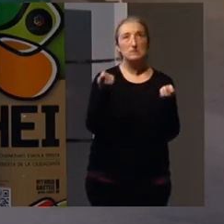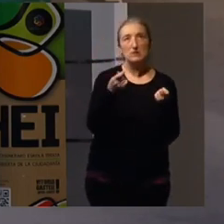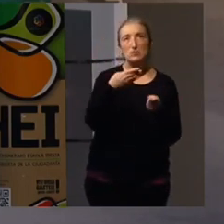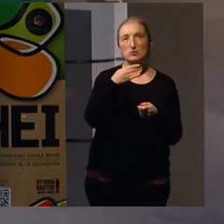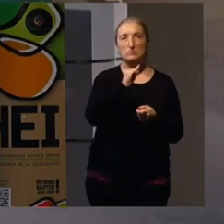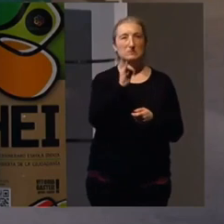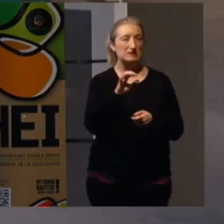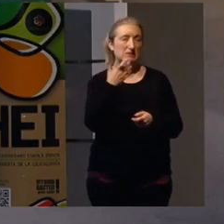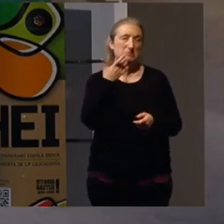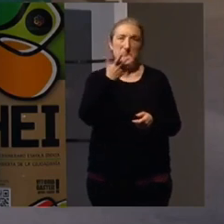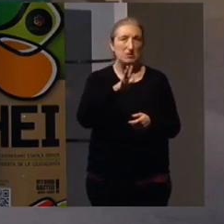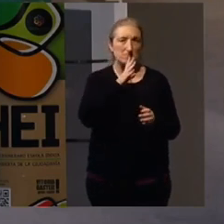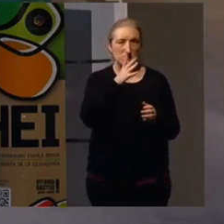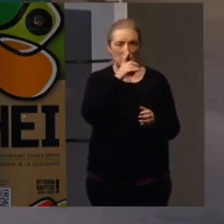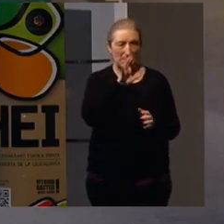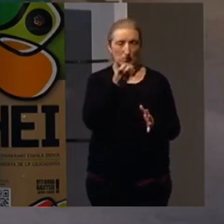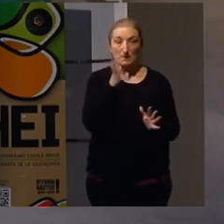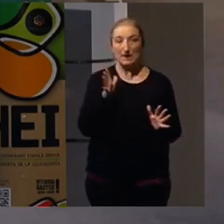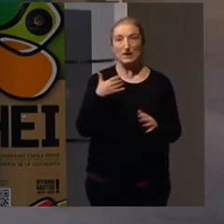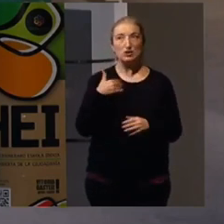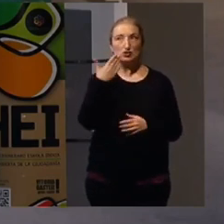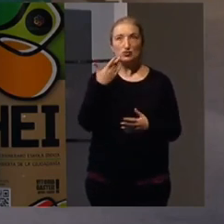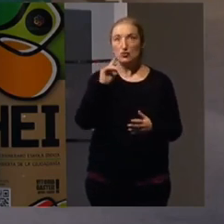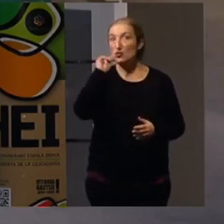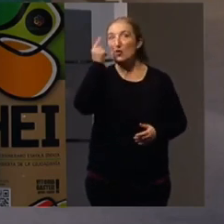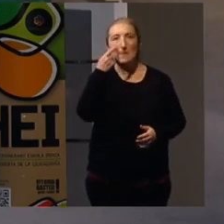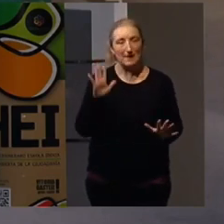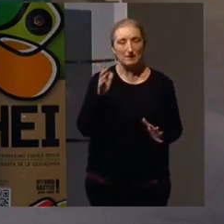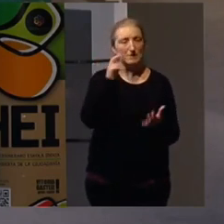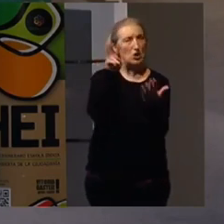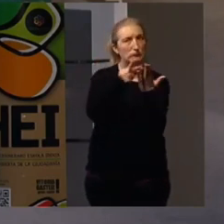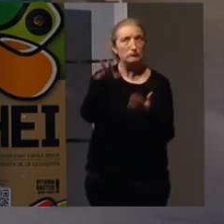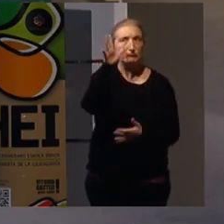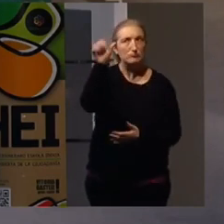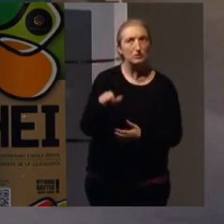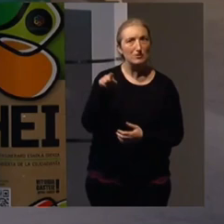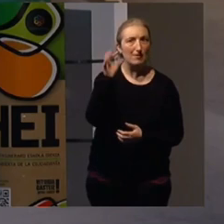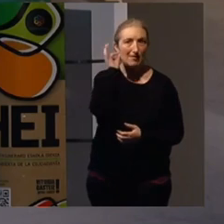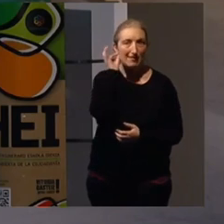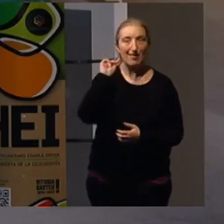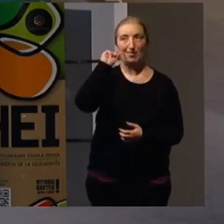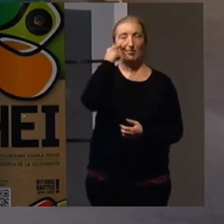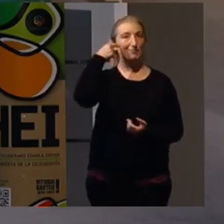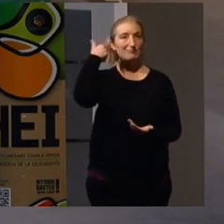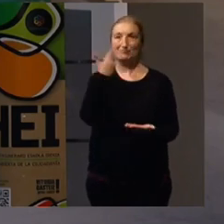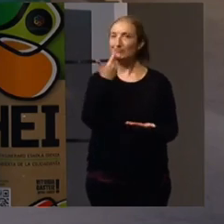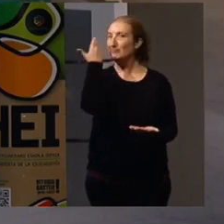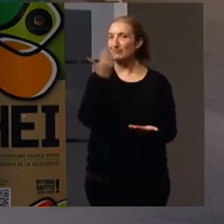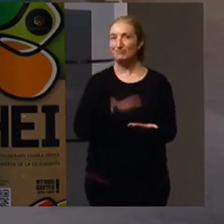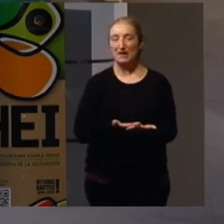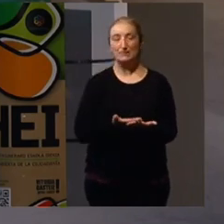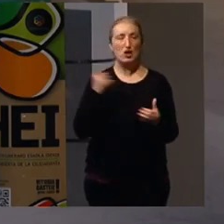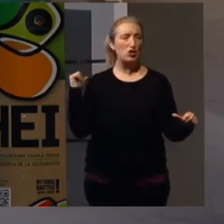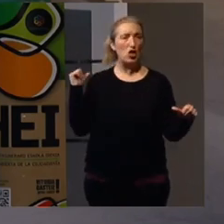mal, en el que explica, que yo hasta que se lo escuché a ella no me había dado cuenta, pero luego se me ha hecho como súper evidente, que en los últimos años, en toda